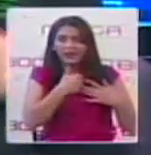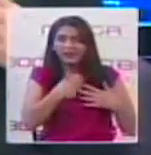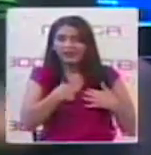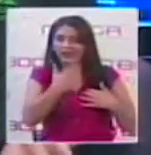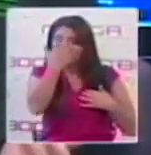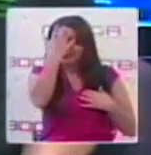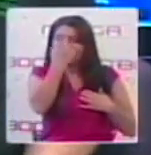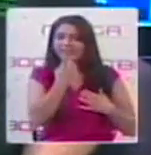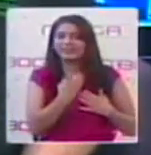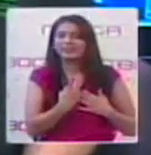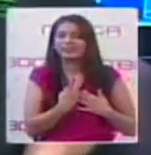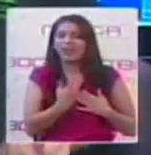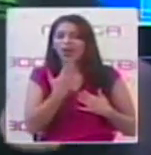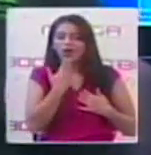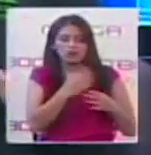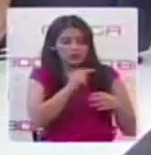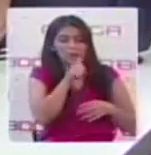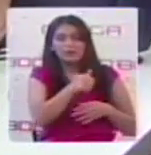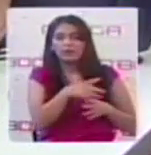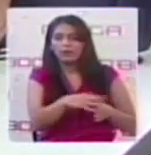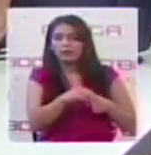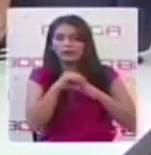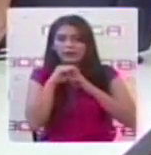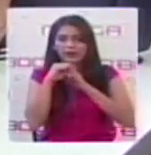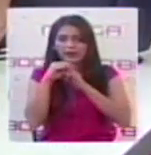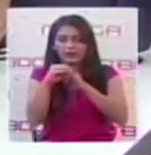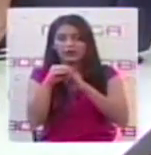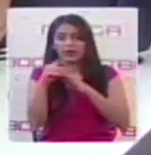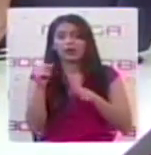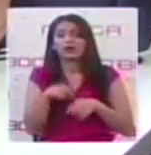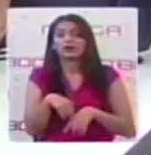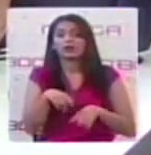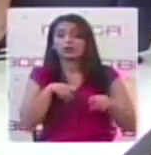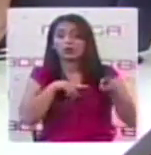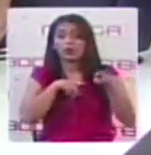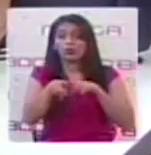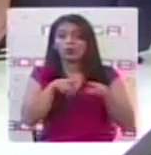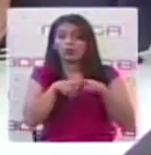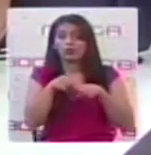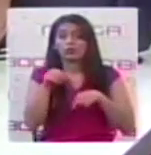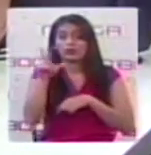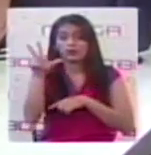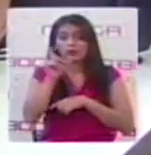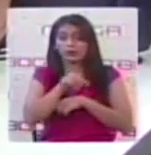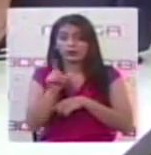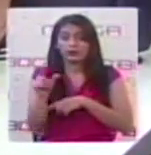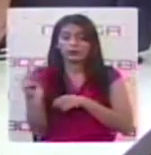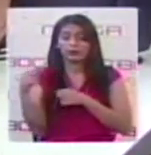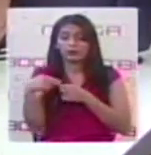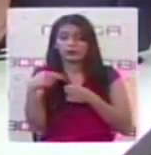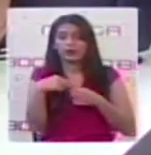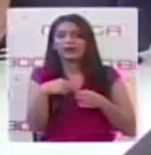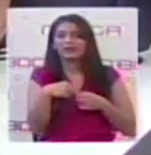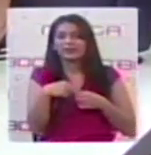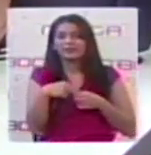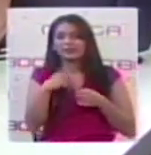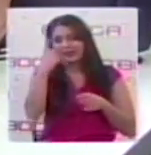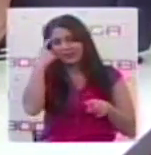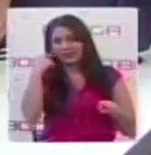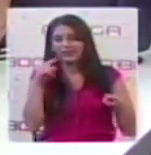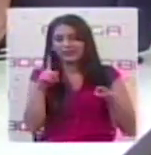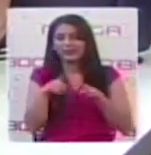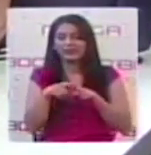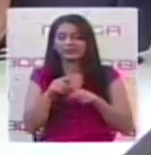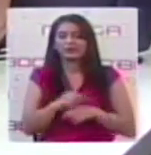decisiones, aprender también en el camino. Esto es un concurso con 3 participantes, que tienen que tomar las decisiones entre ellos, ponerse de acuerdo y decir, chicos,